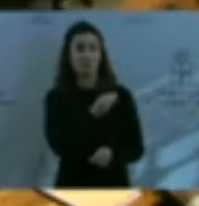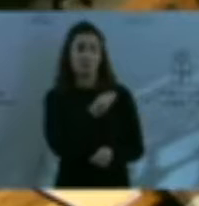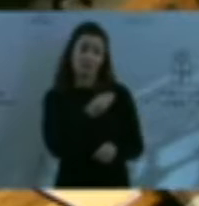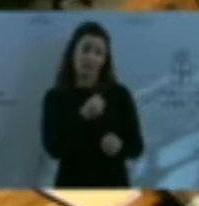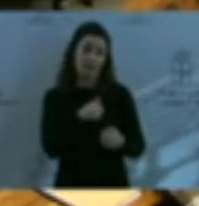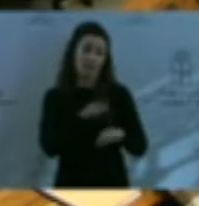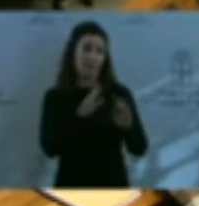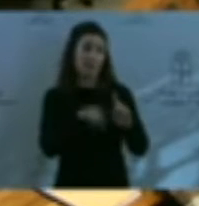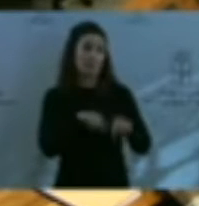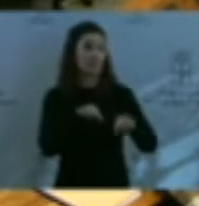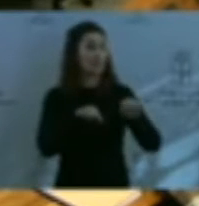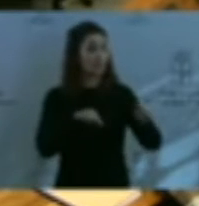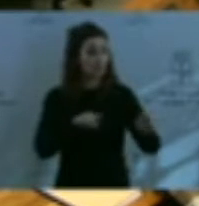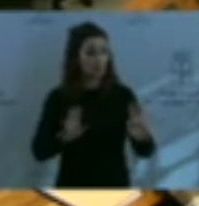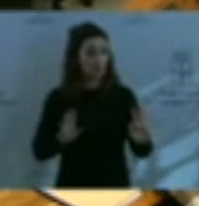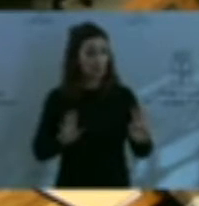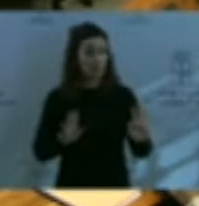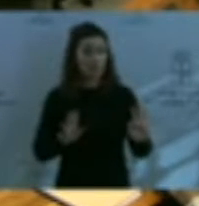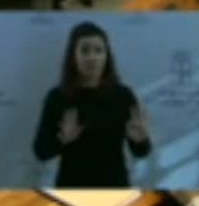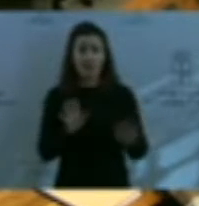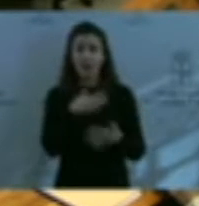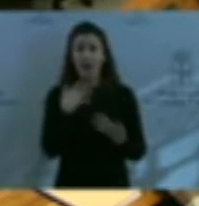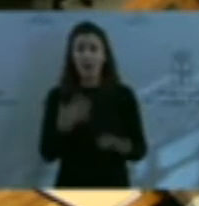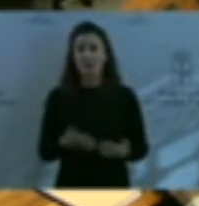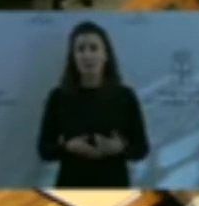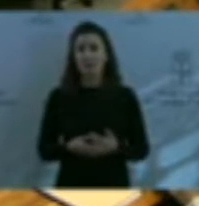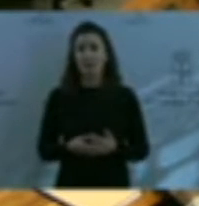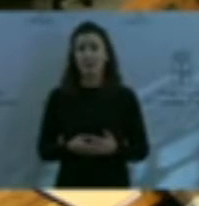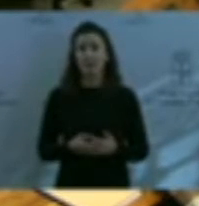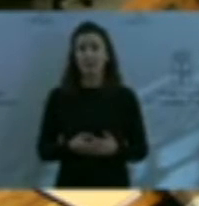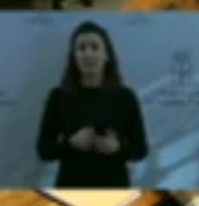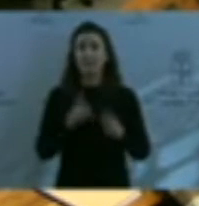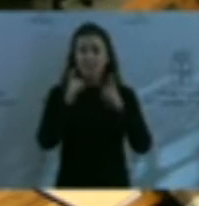ahora intentaré reírme yo.